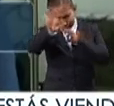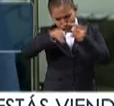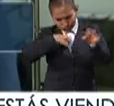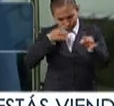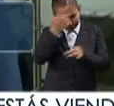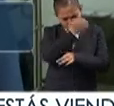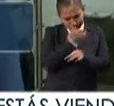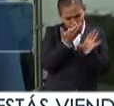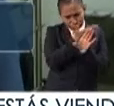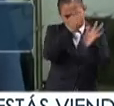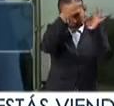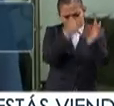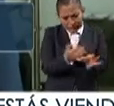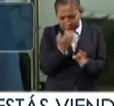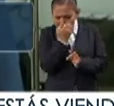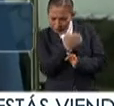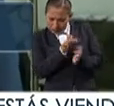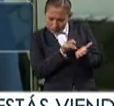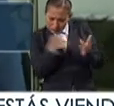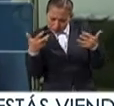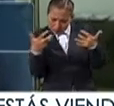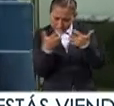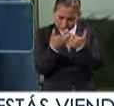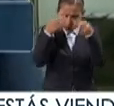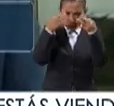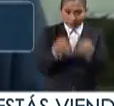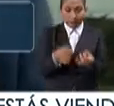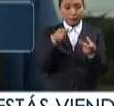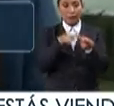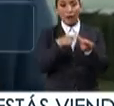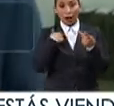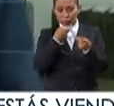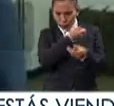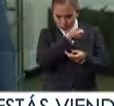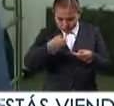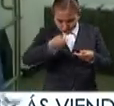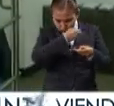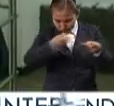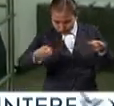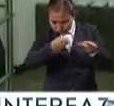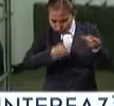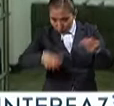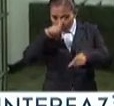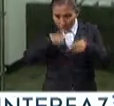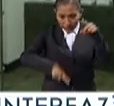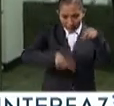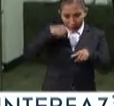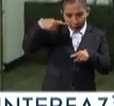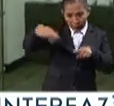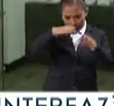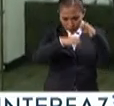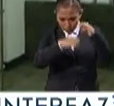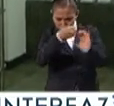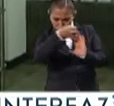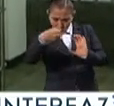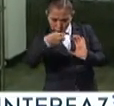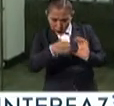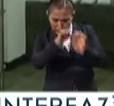se ha verificado muy bien que sea consistente organizada de acuerdo con esto